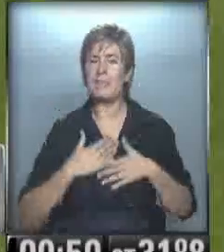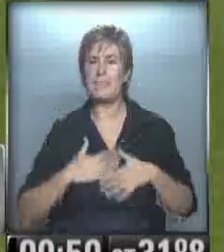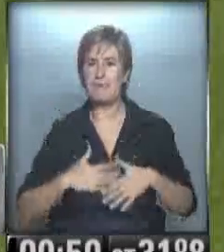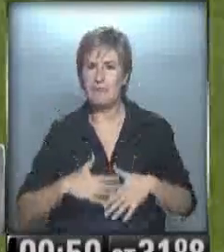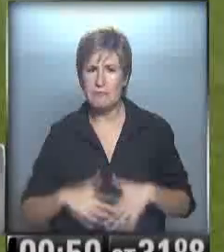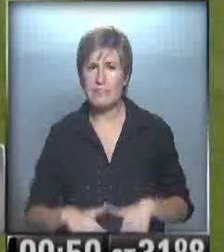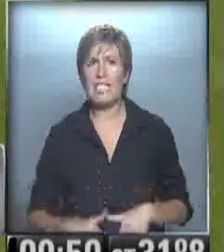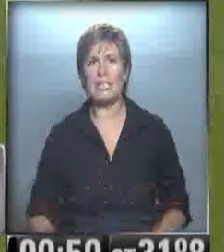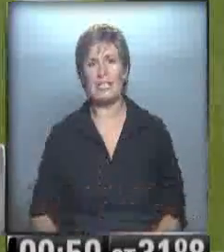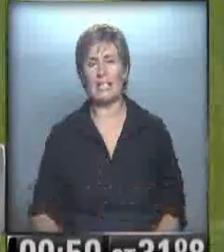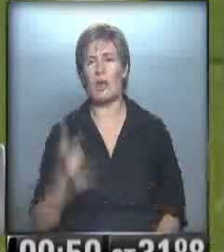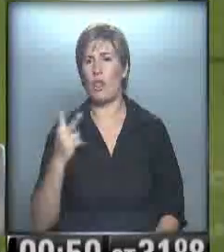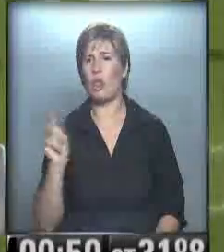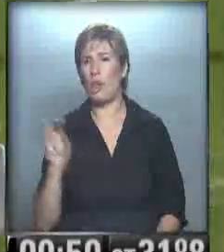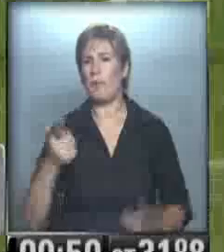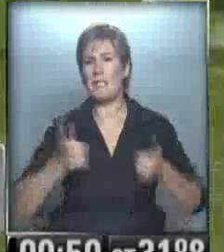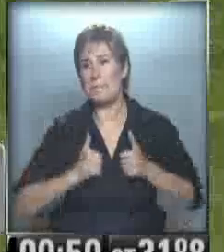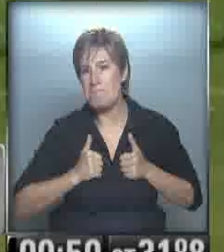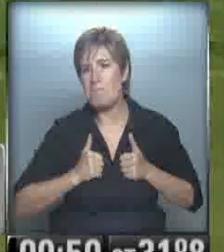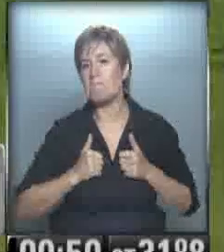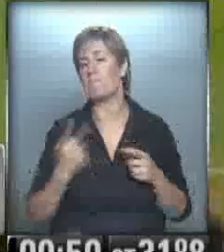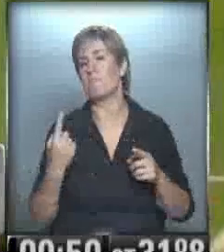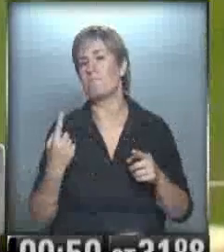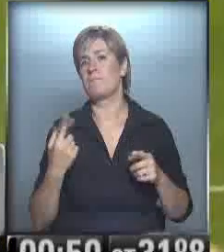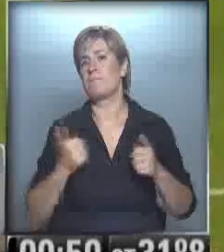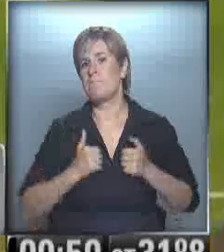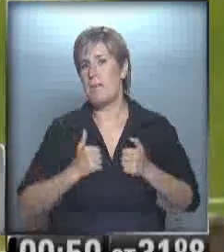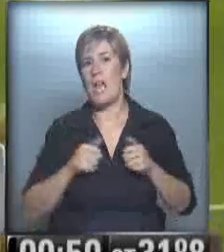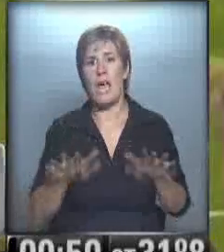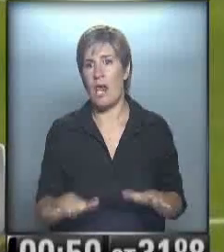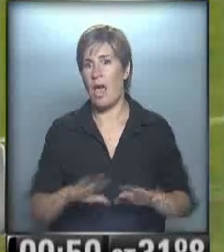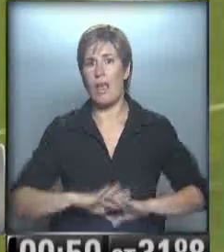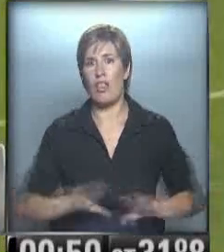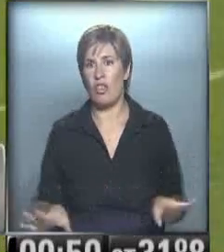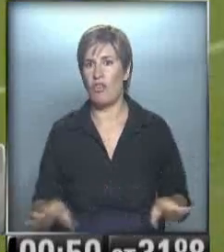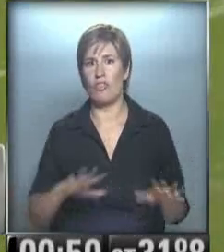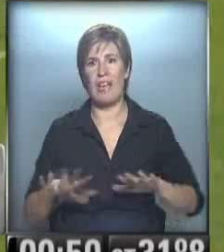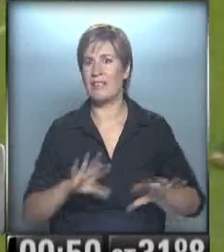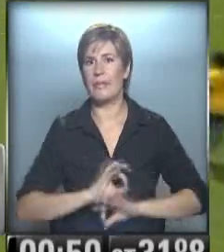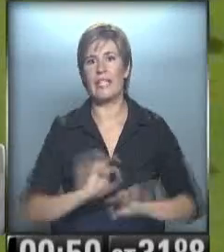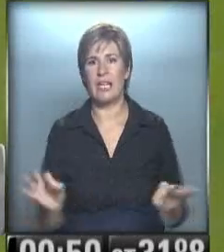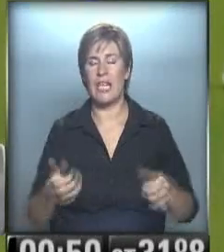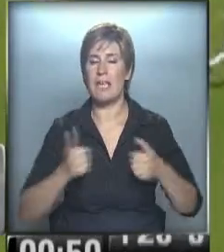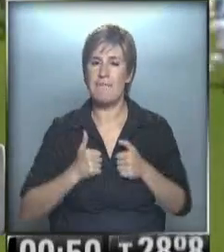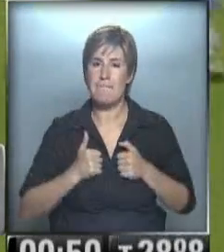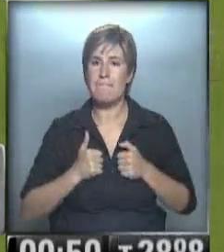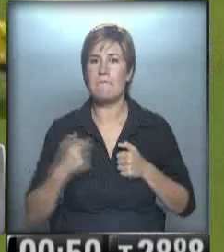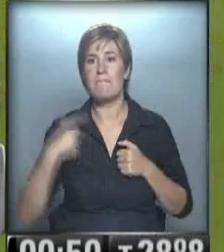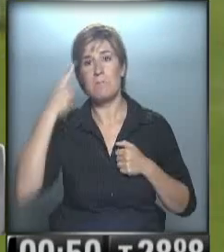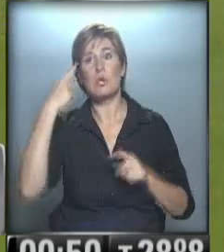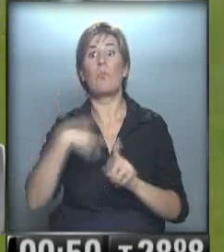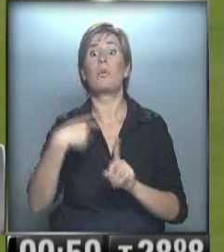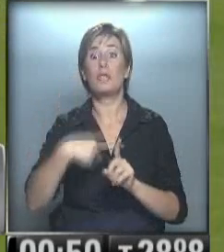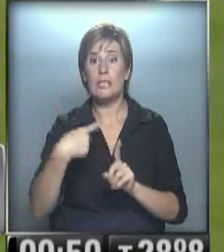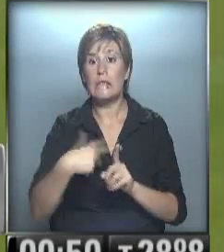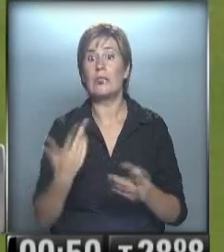hizo muy bien estos dos meses que estuve parado para mí físicamente. Así que intentando mirar el lado positivo.